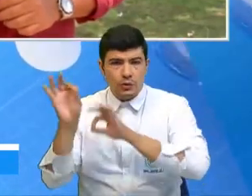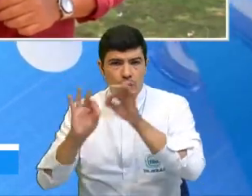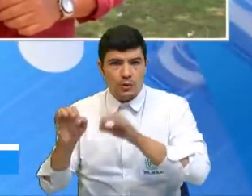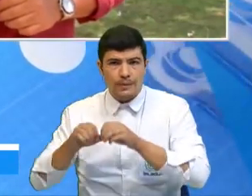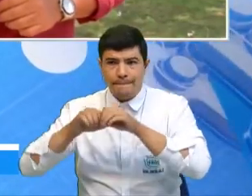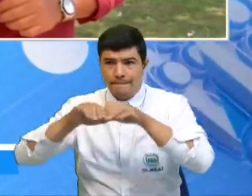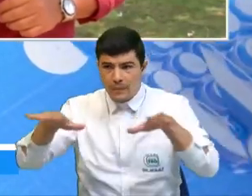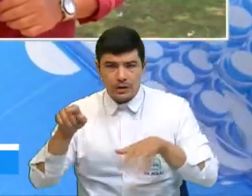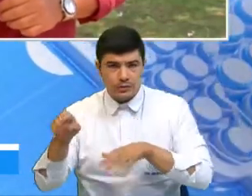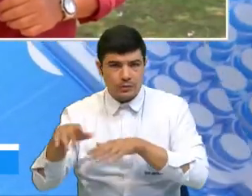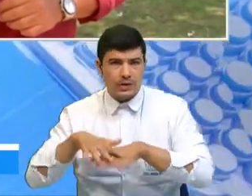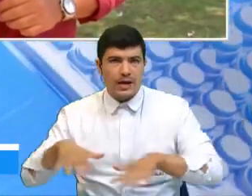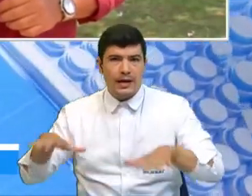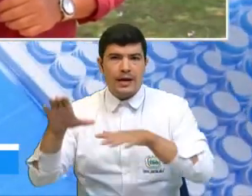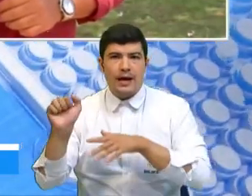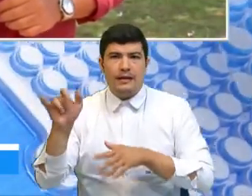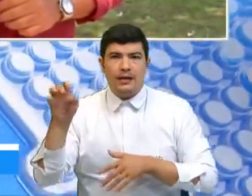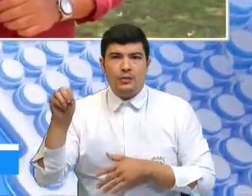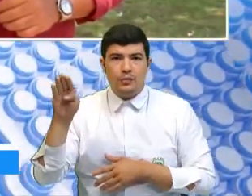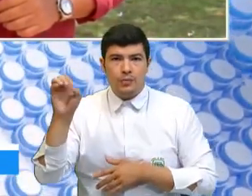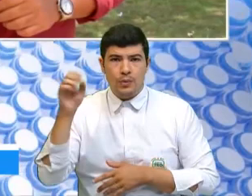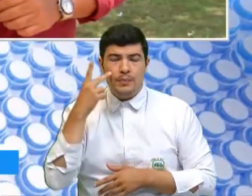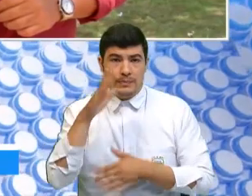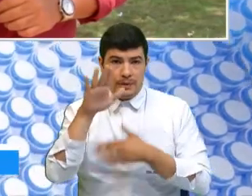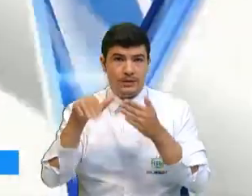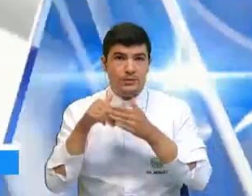Catatumbo. Samir, muy buenas tardes, adelante.